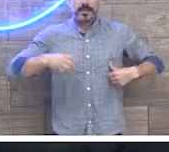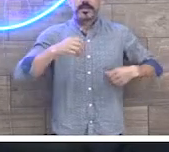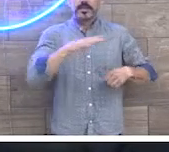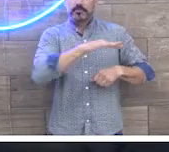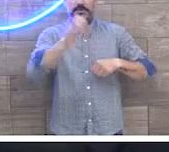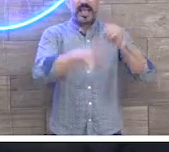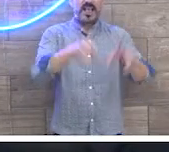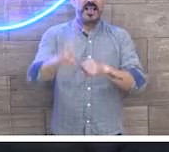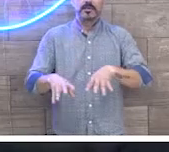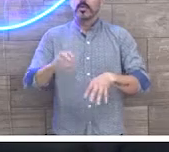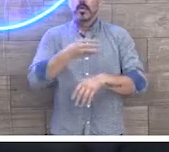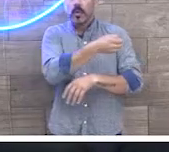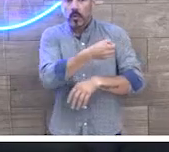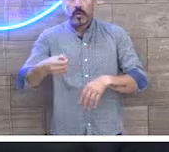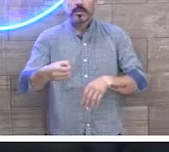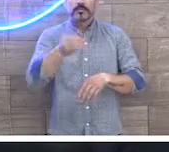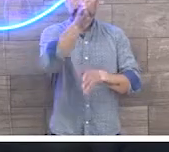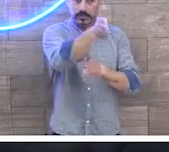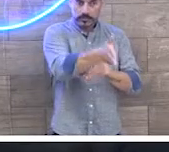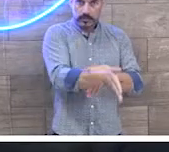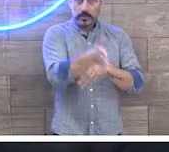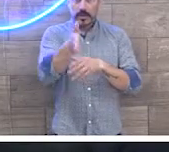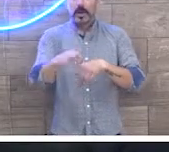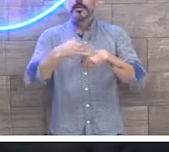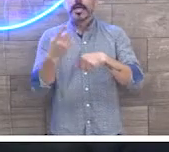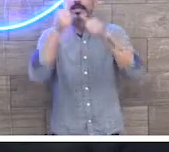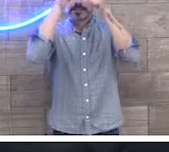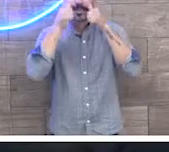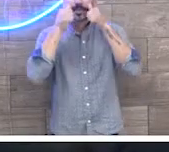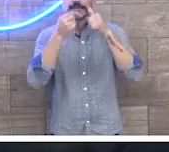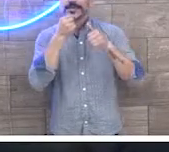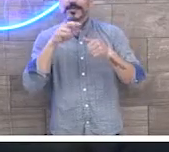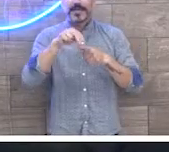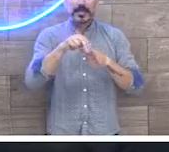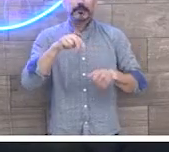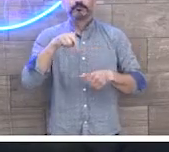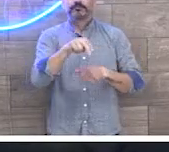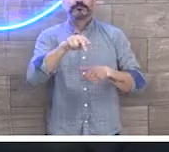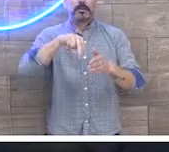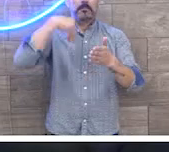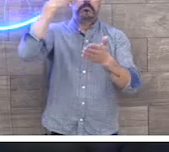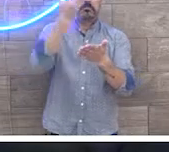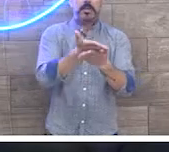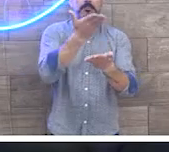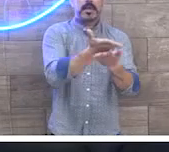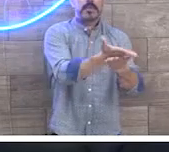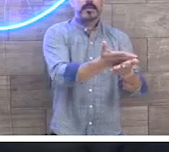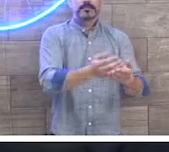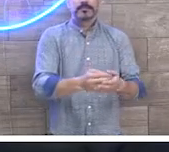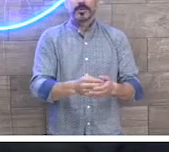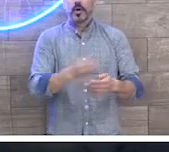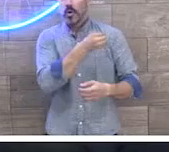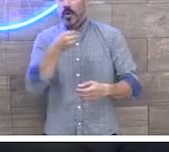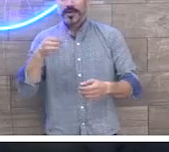respetar, deben estar alineadas, que no se pueden sentar con las piernas abiertas, porque si pasa el chico ciego se va a tropezar y se va